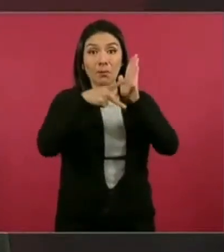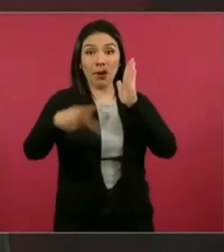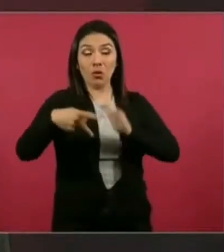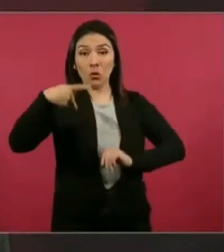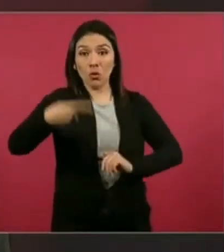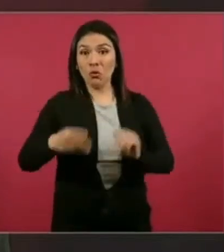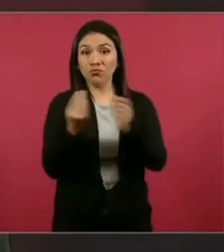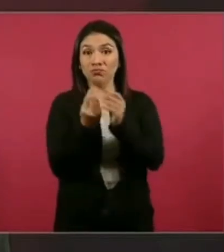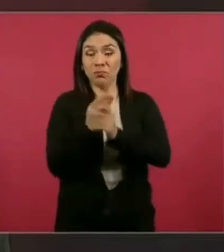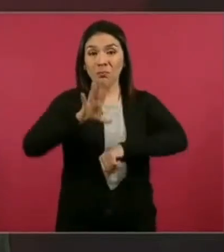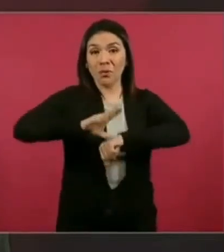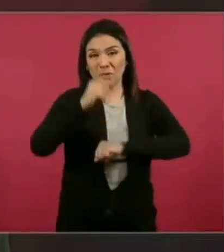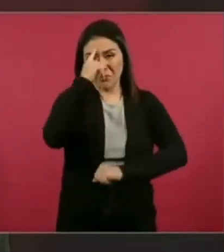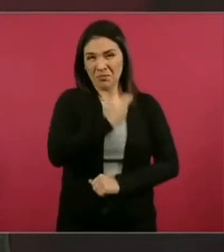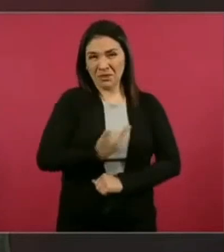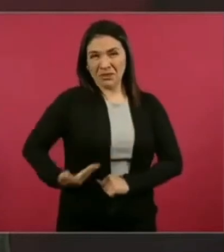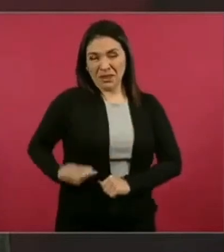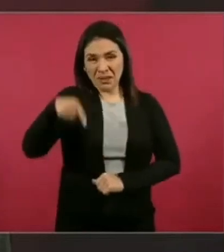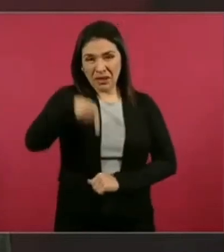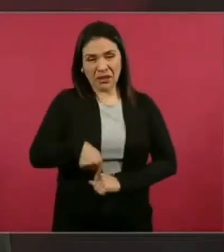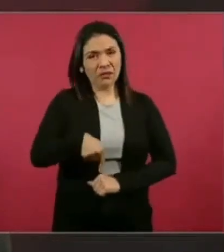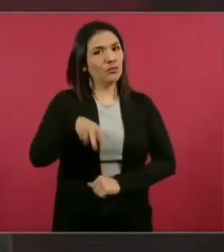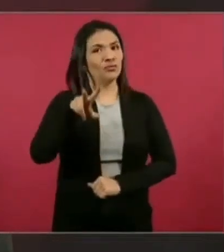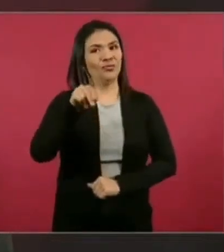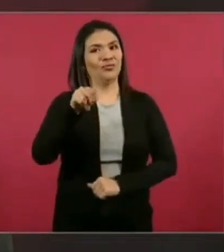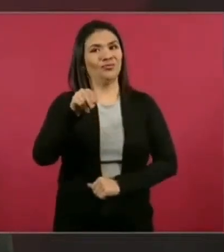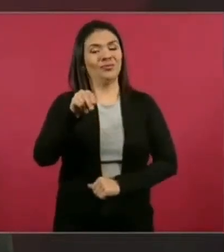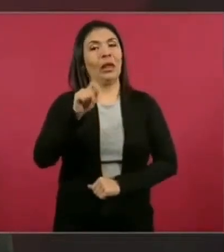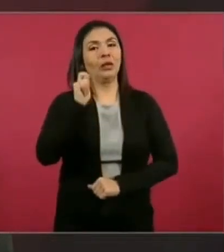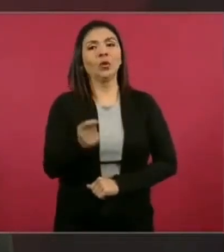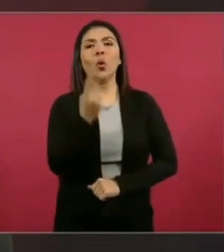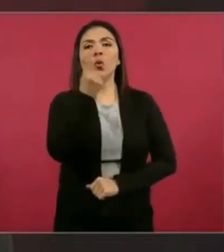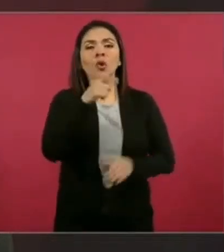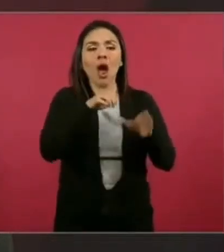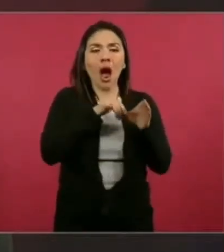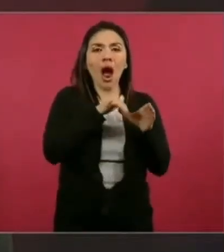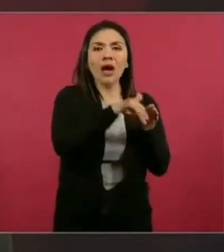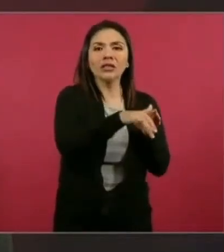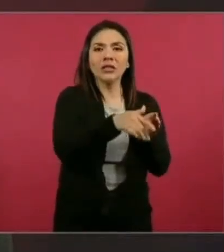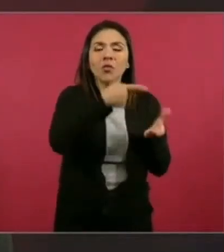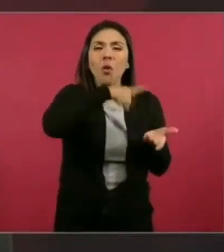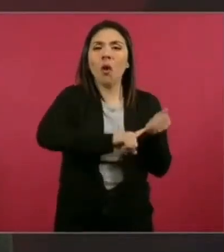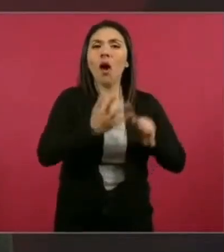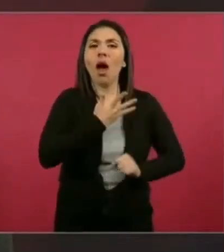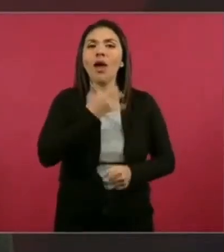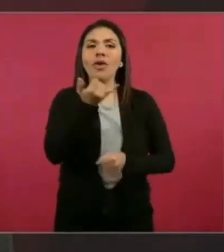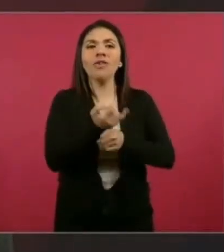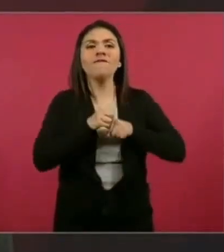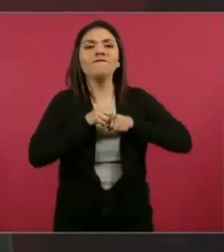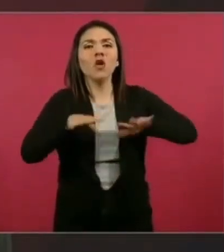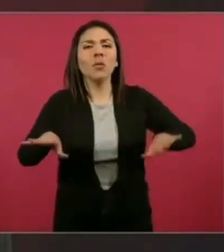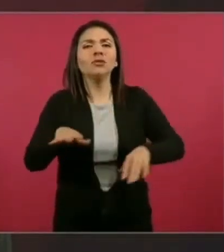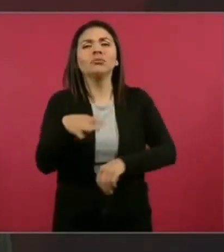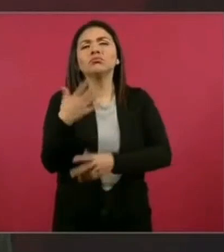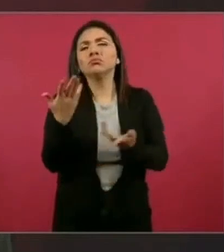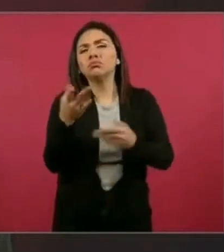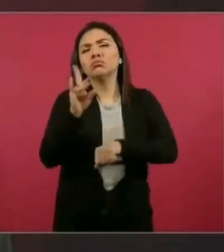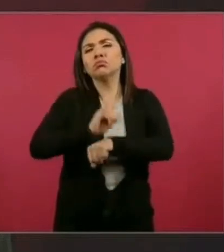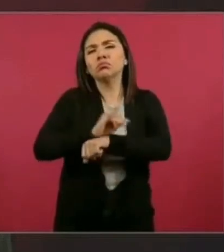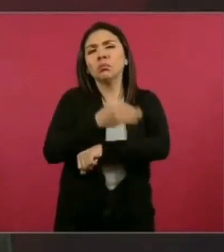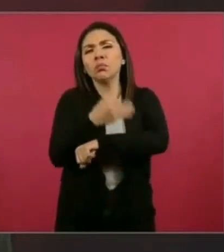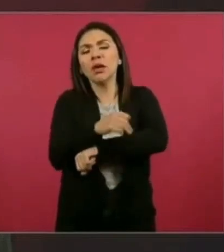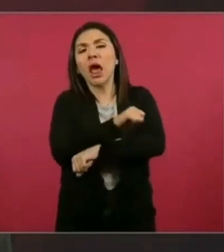acreditados en la Presidencia de la República, sino a un archivo que contenía una información parcial